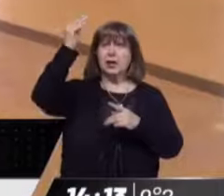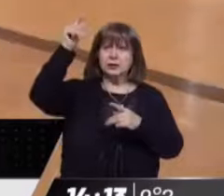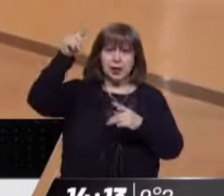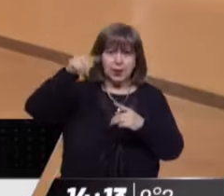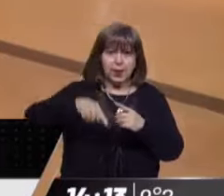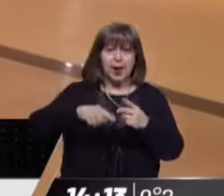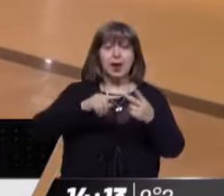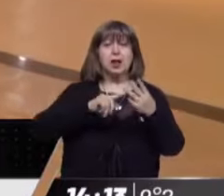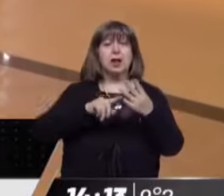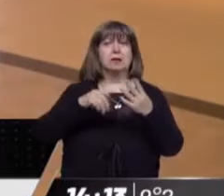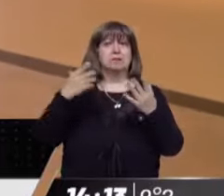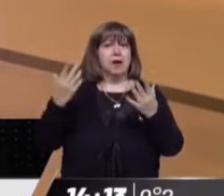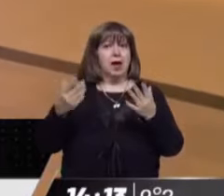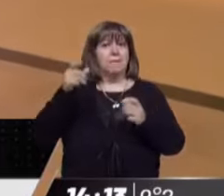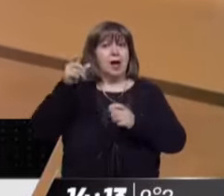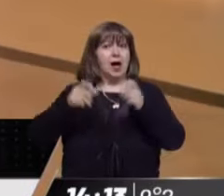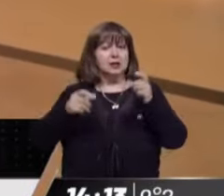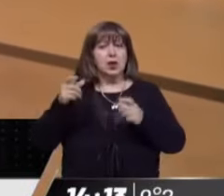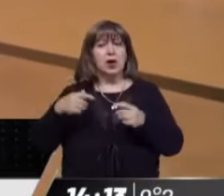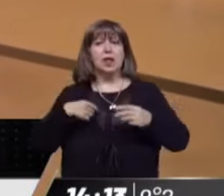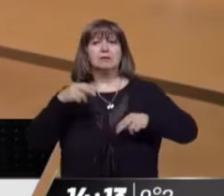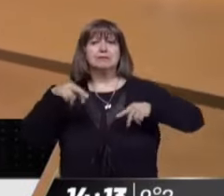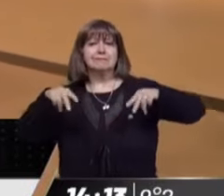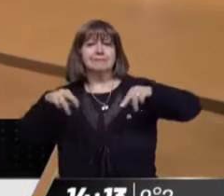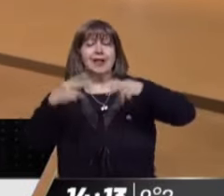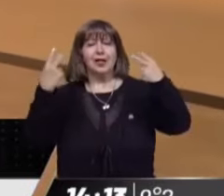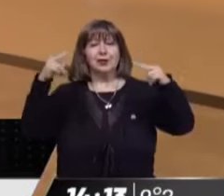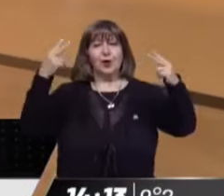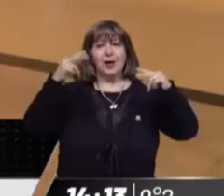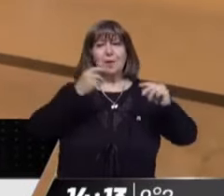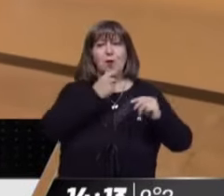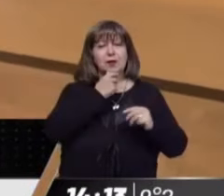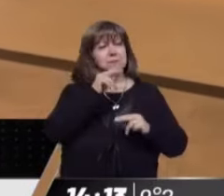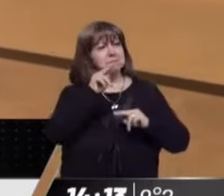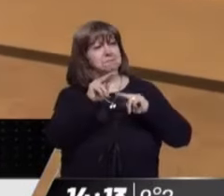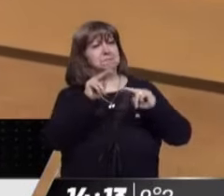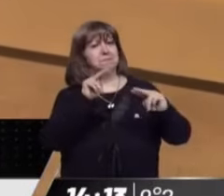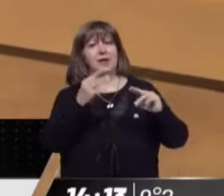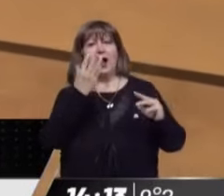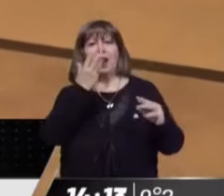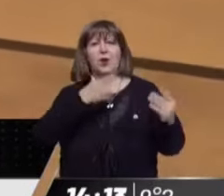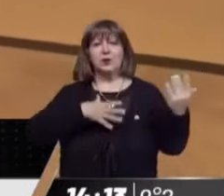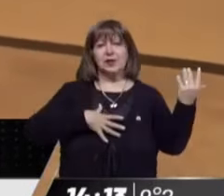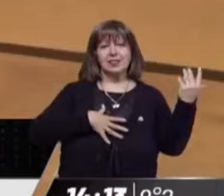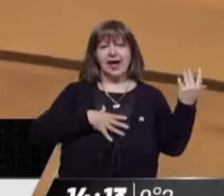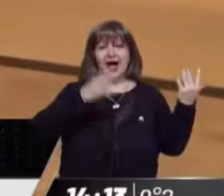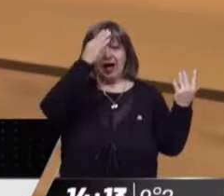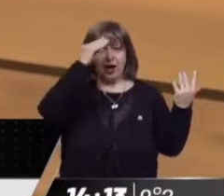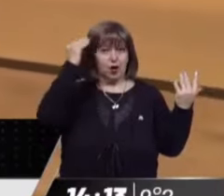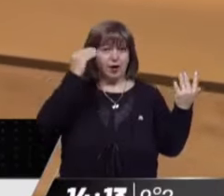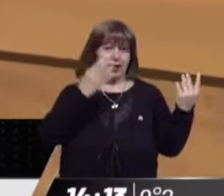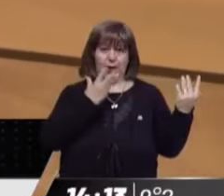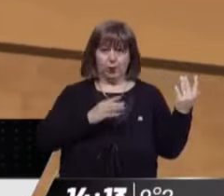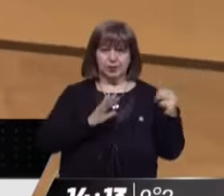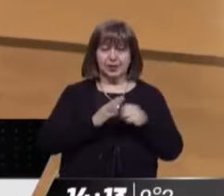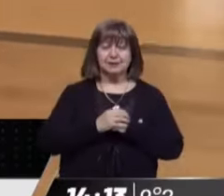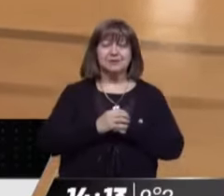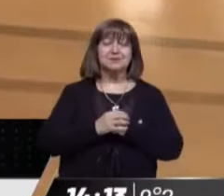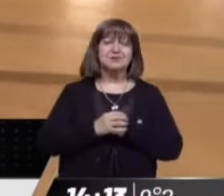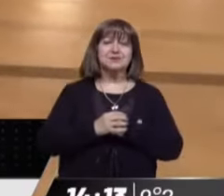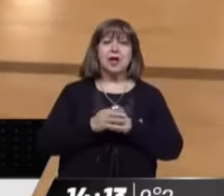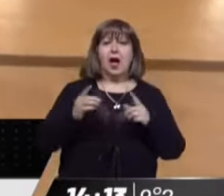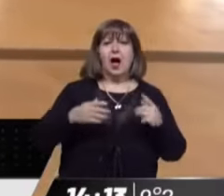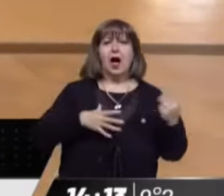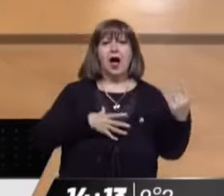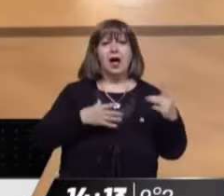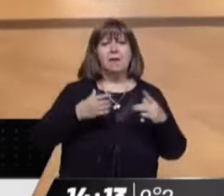y por supuesto hay gente que también anda de paso con el turismo mendocino y le gusta ver un evento de tango. Hay